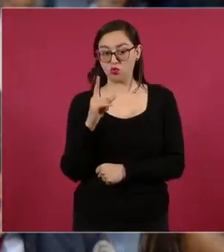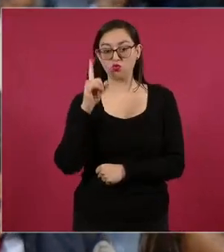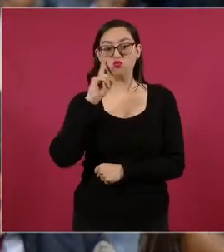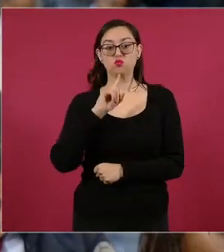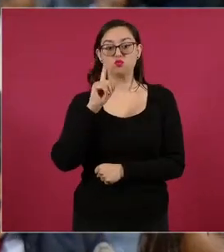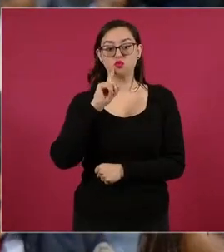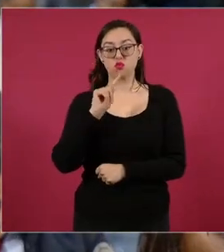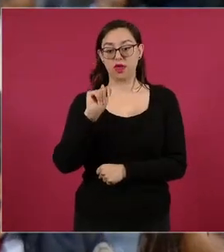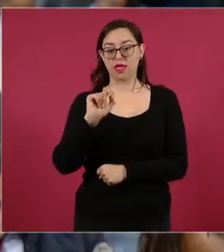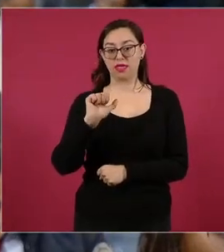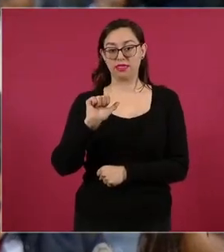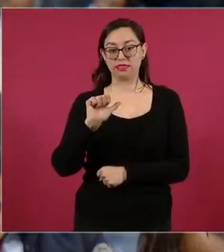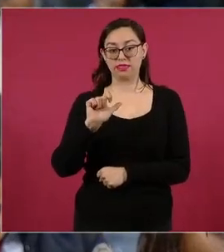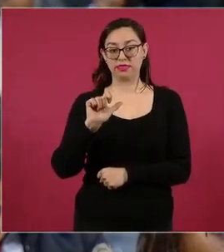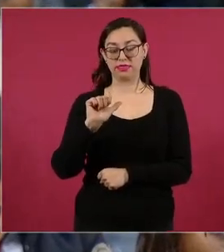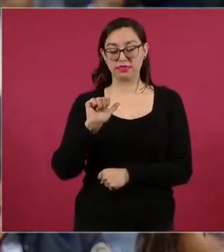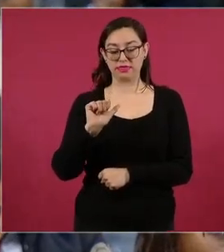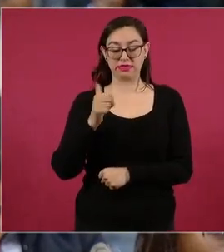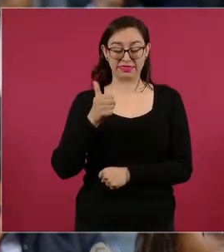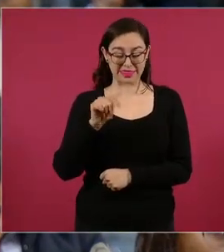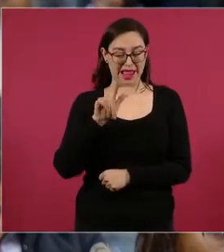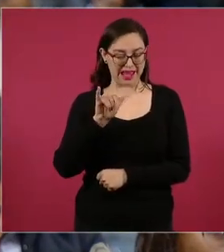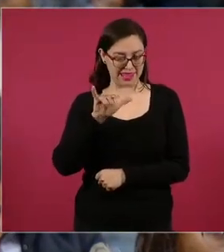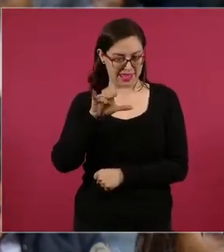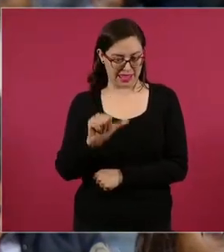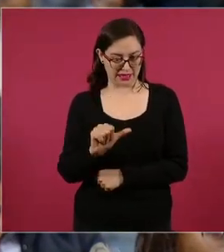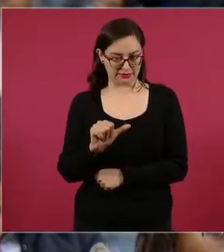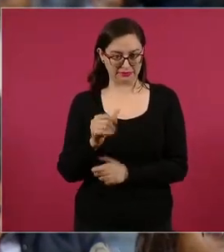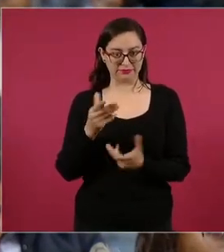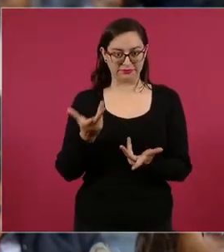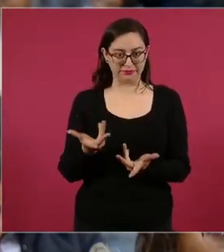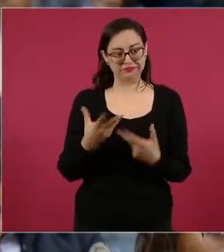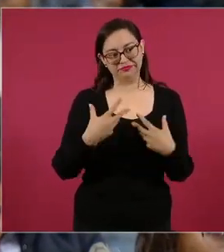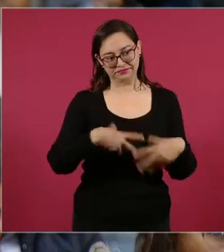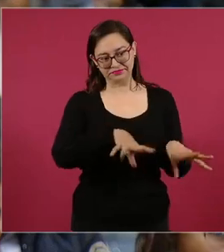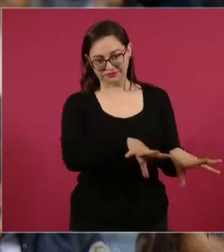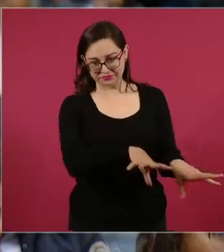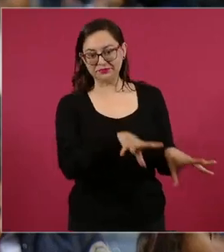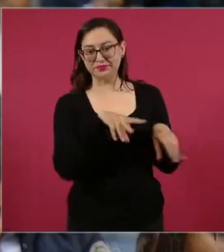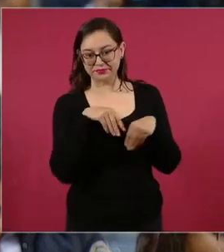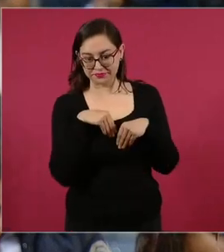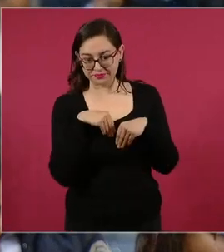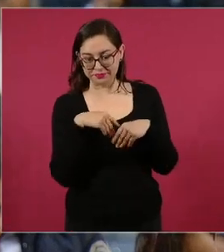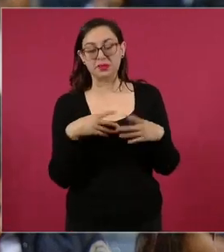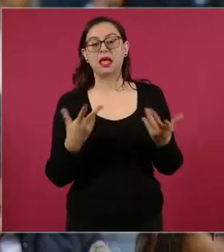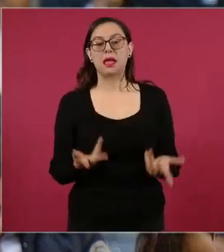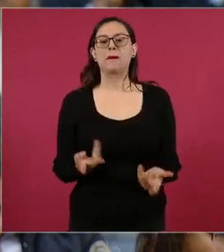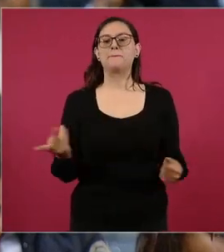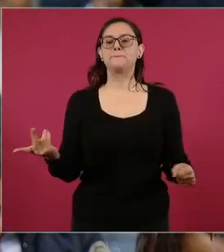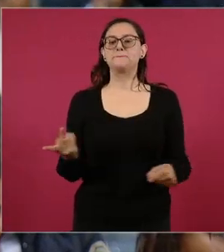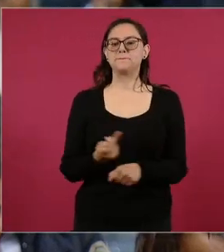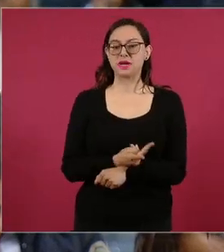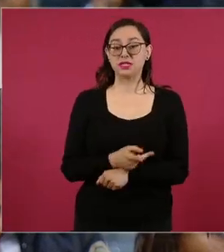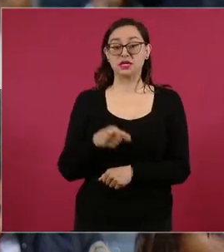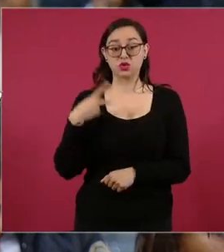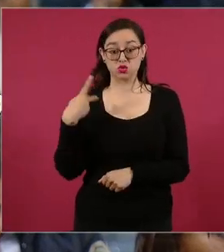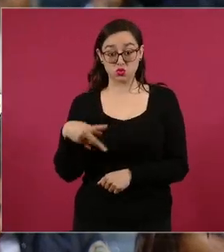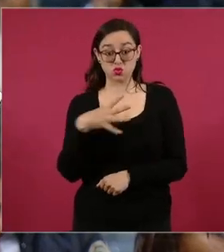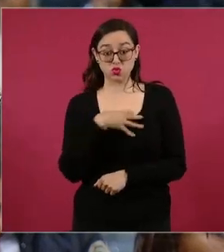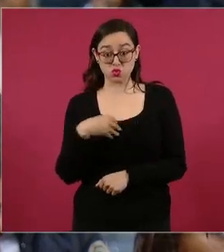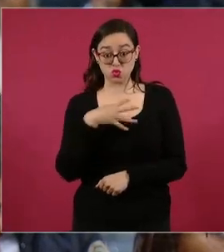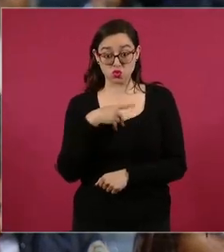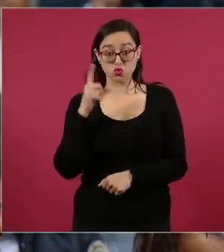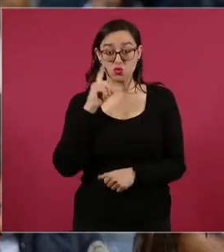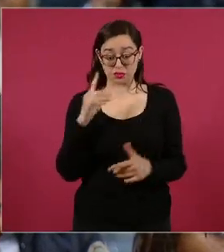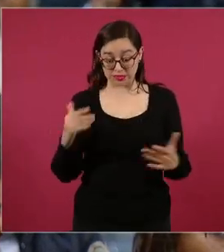Hurtado Torres. Ella es una niña que desafortunadamente nació en condiciones críticas.